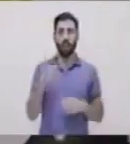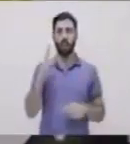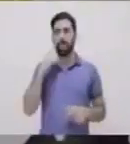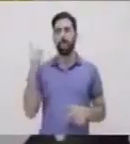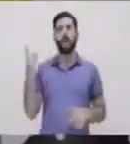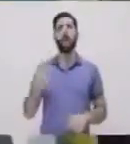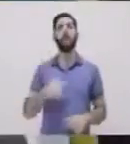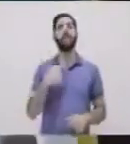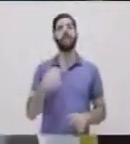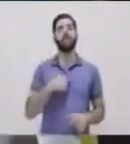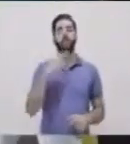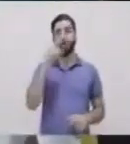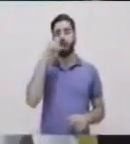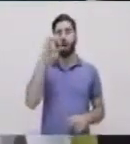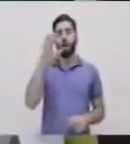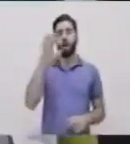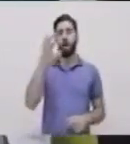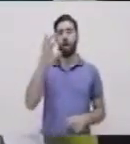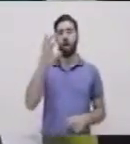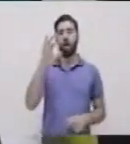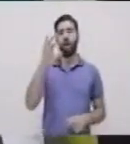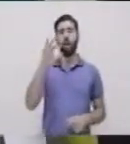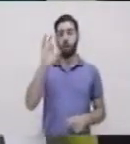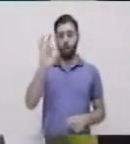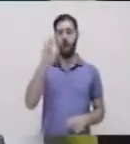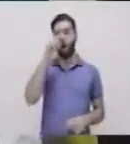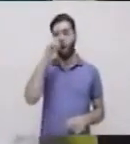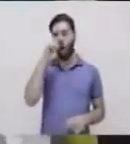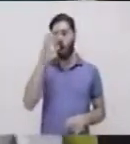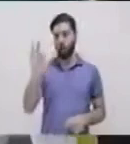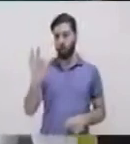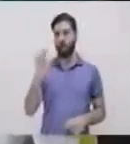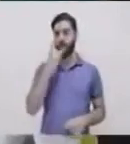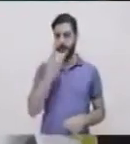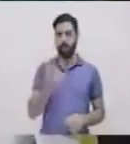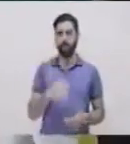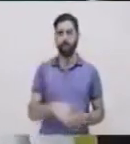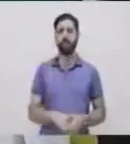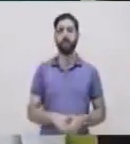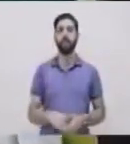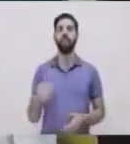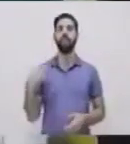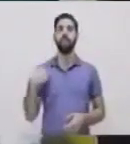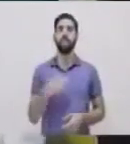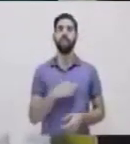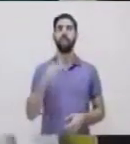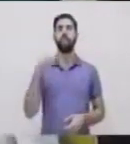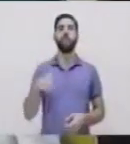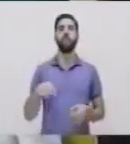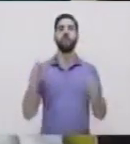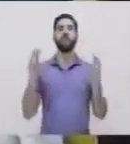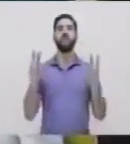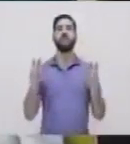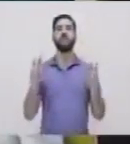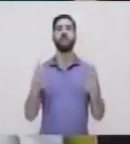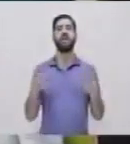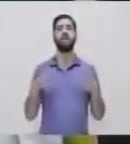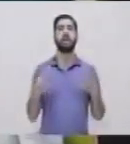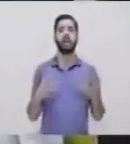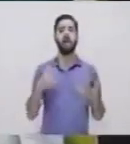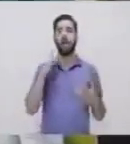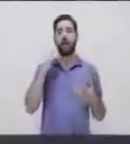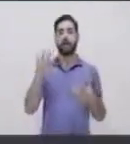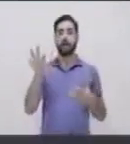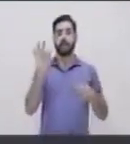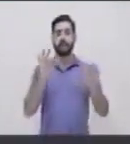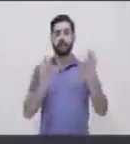profesor Otto Plato. Profe, un placer tenerlo por acá. ¿Cuál es el tema que vamos a desarrollar hoy? Gracias nuevamente por la invitación. Vamos a trabajar un poco de lo que es